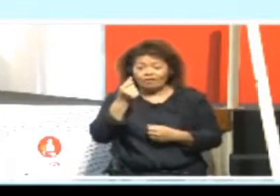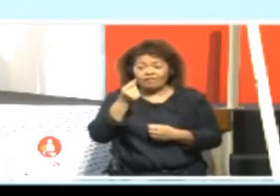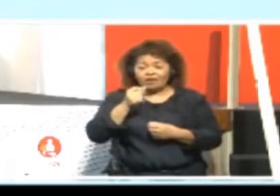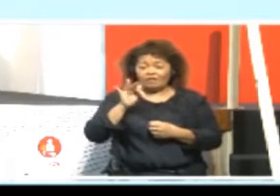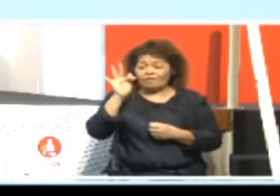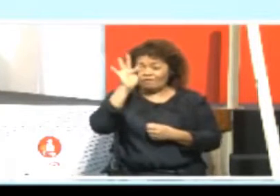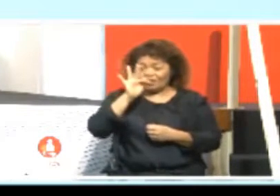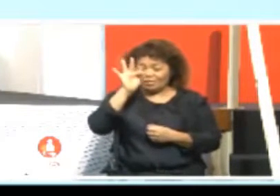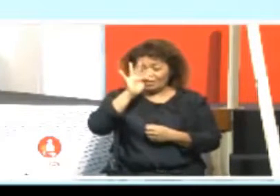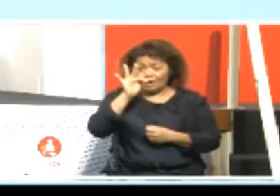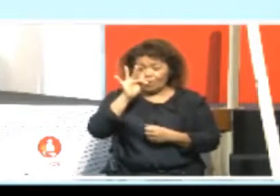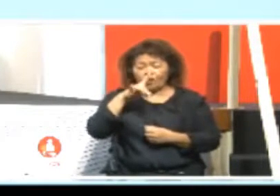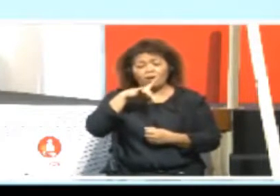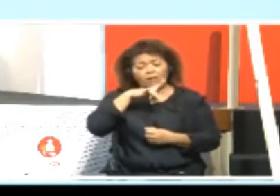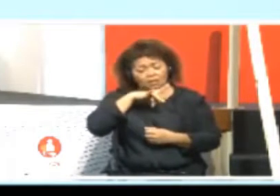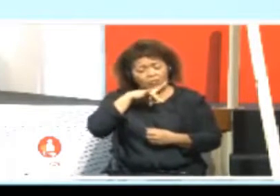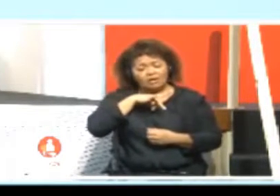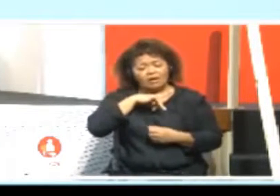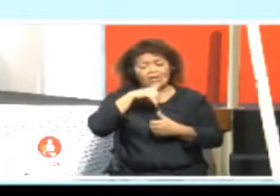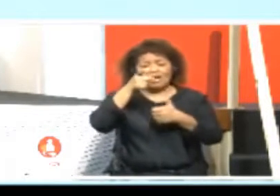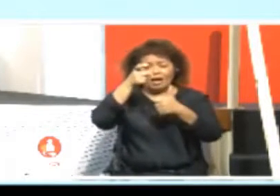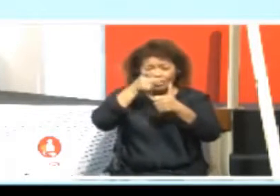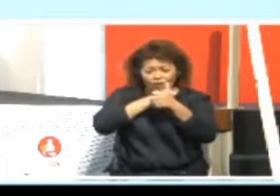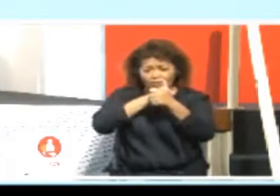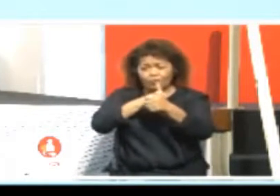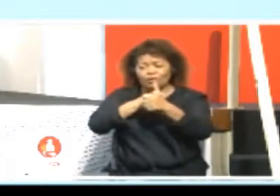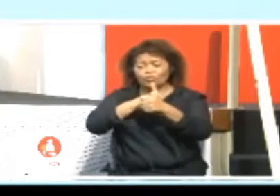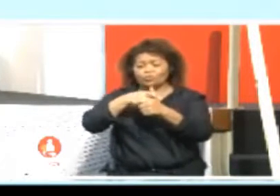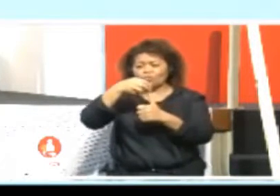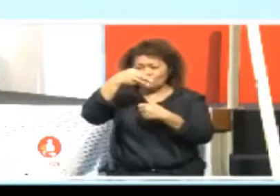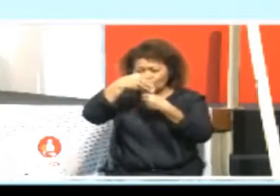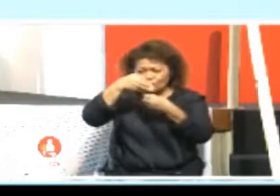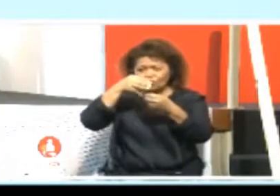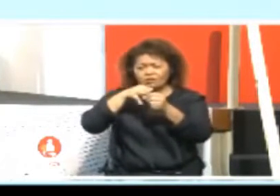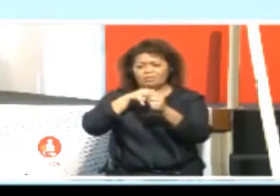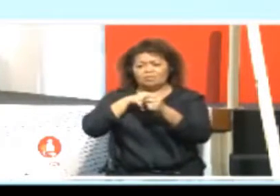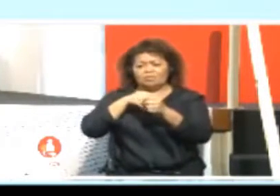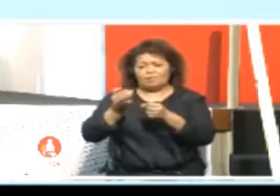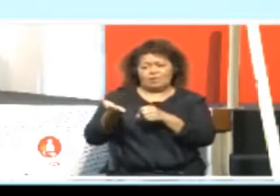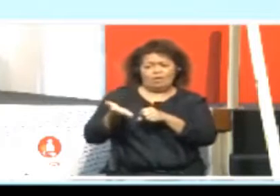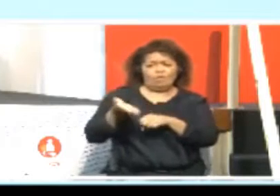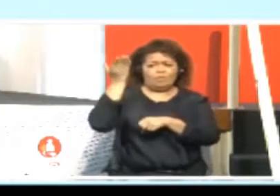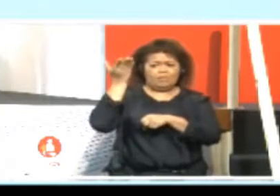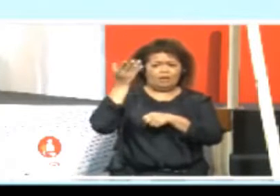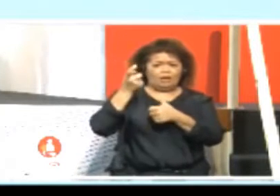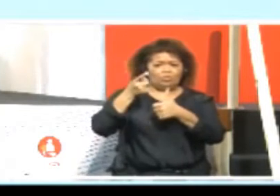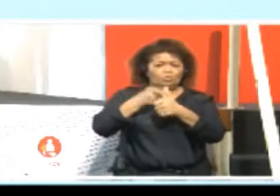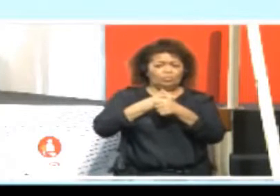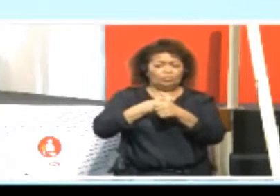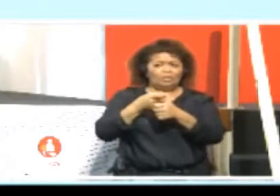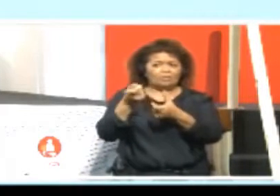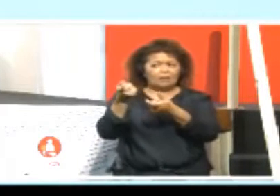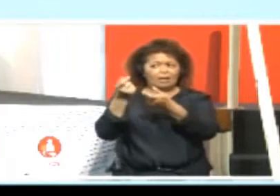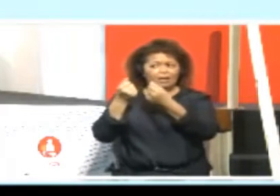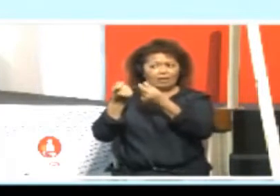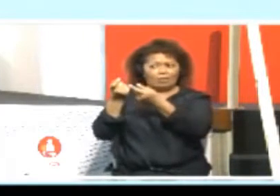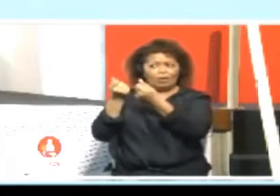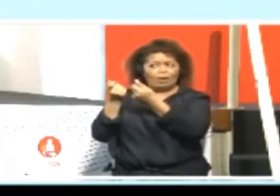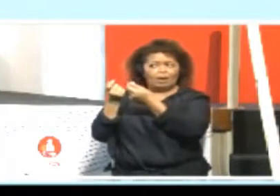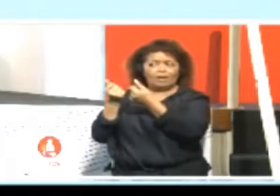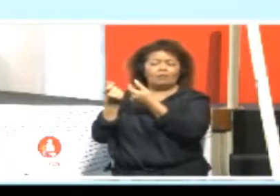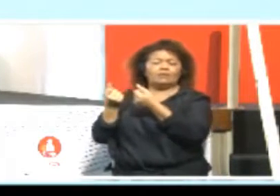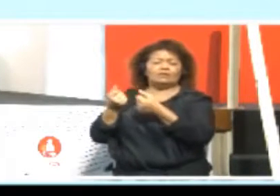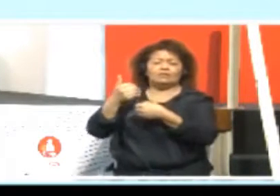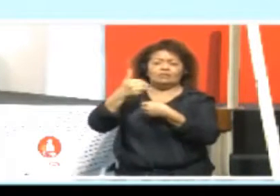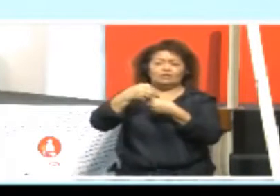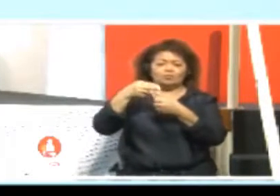recoger. No es incrementar los impuestos, es simplemente recolectar lo que se supone que usted tiene que recolectar. Se estudiaron